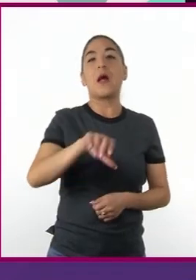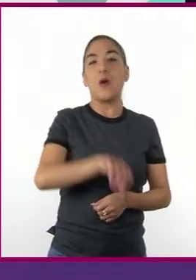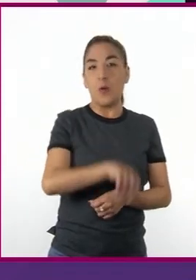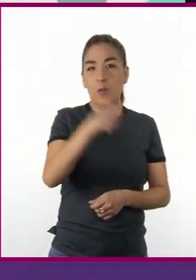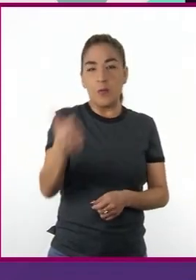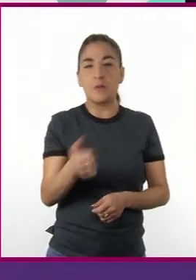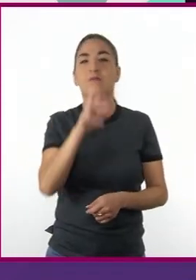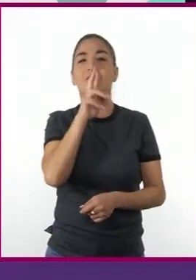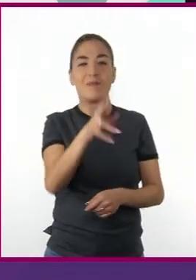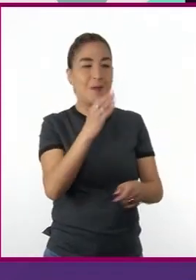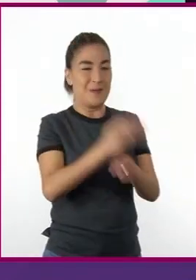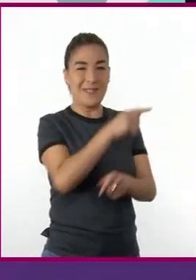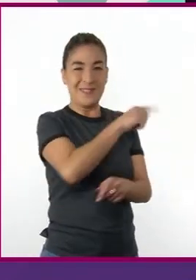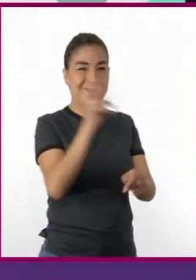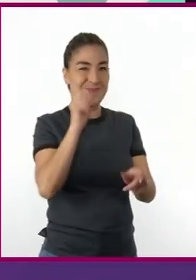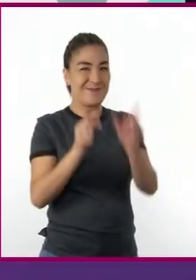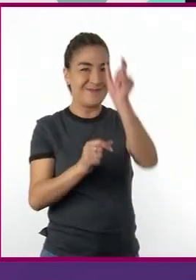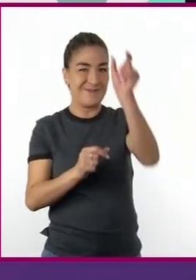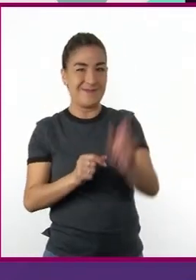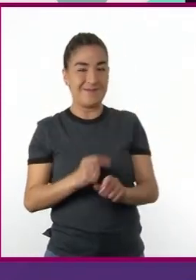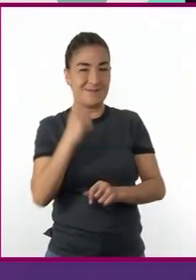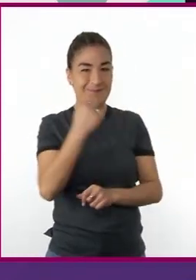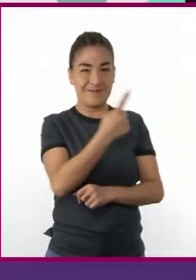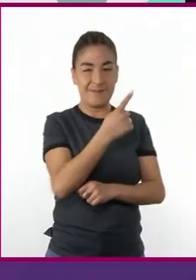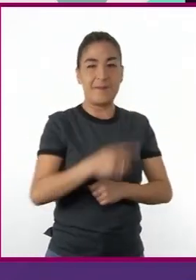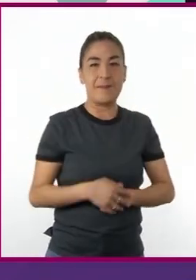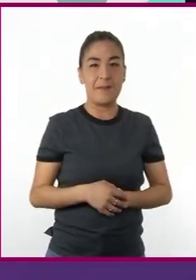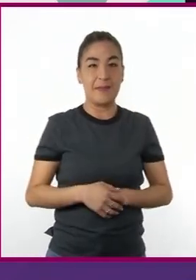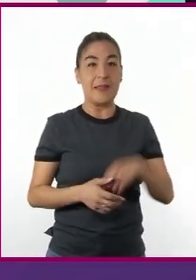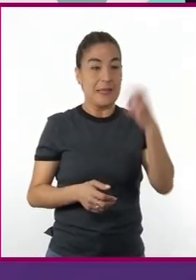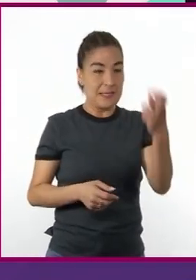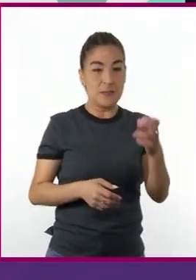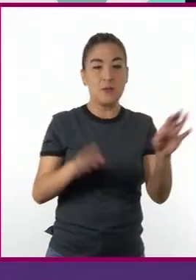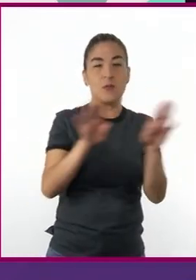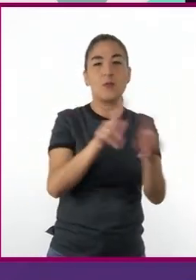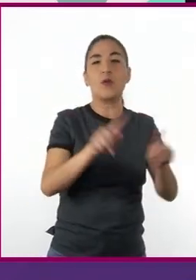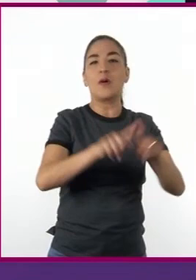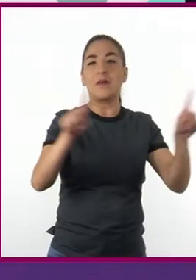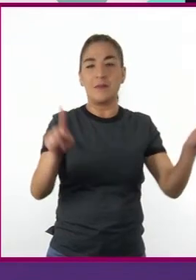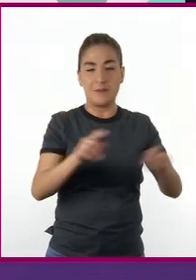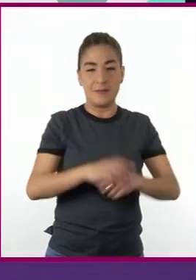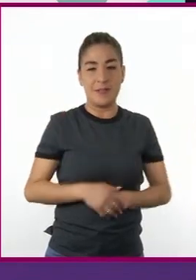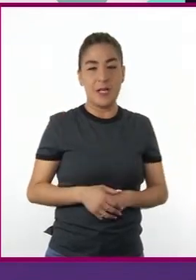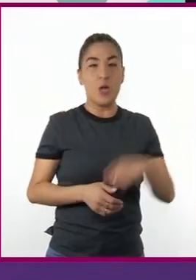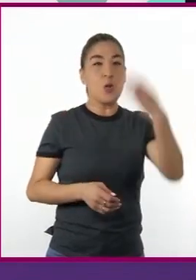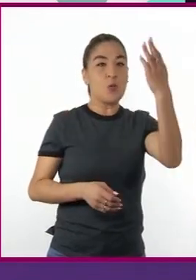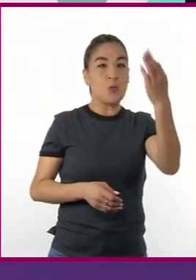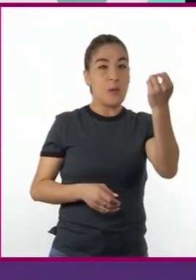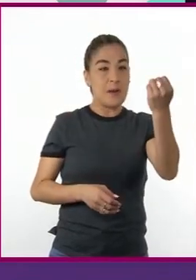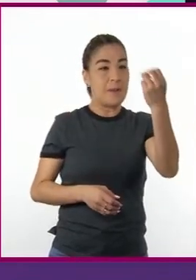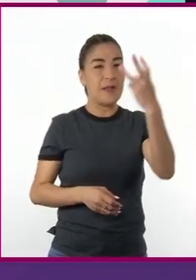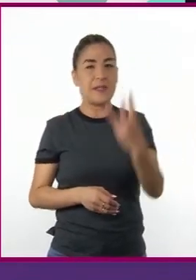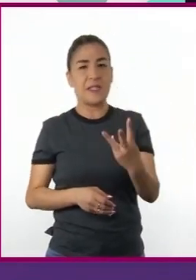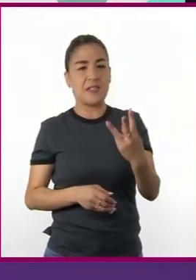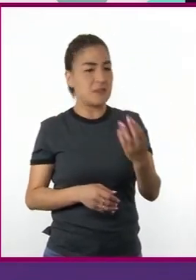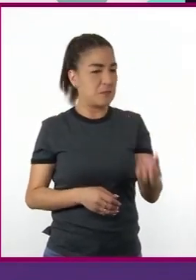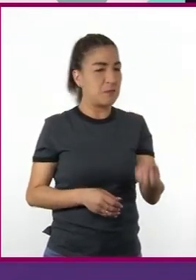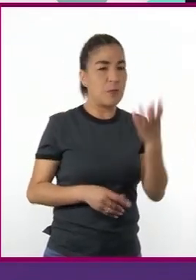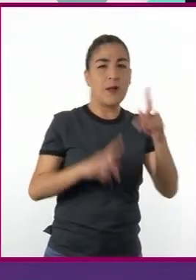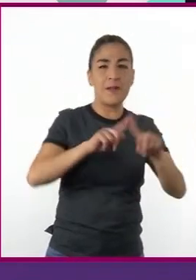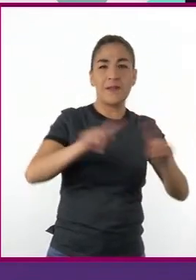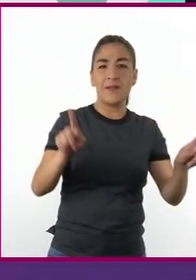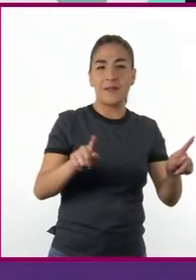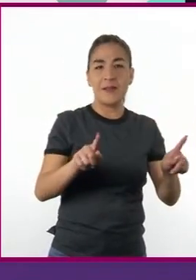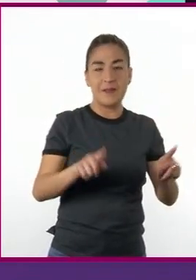resultados obtenidos. Así, calcularemos la diferencia entre 9 y 3 y tenemos como